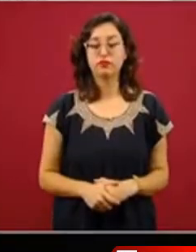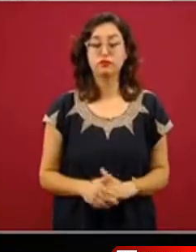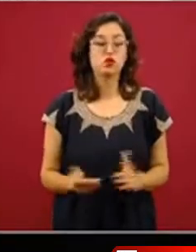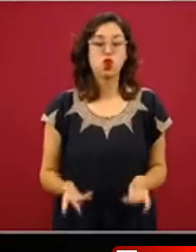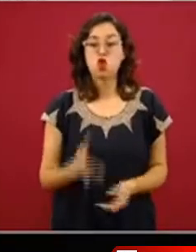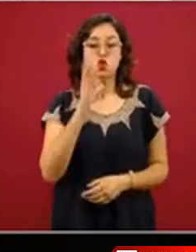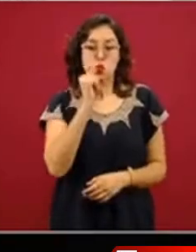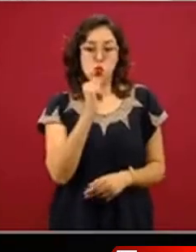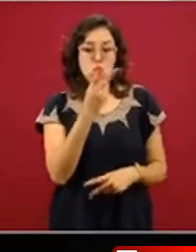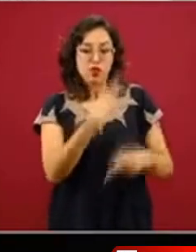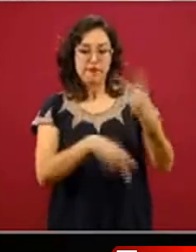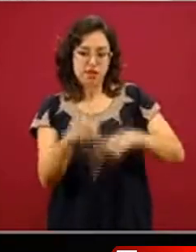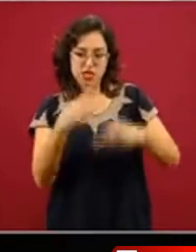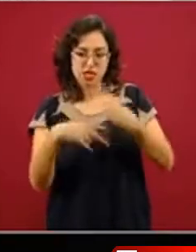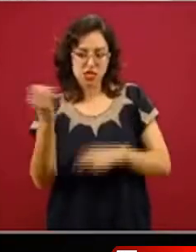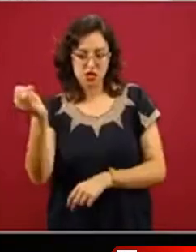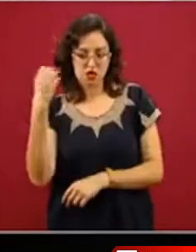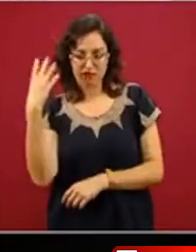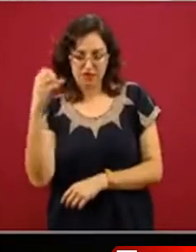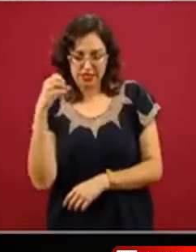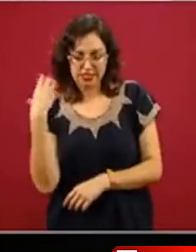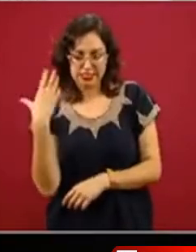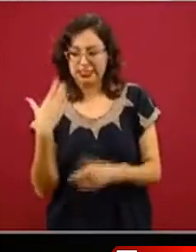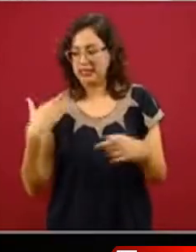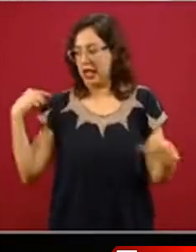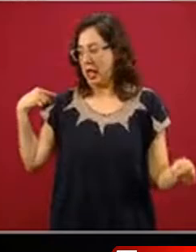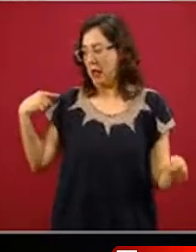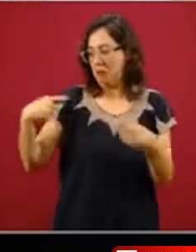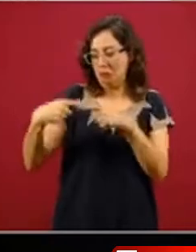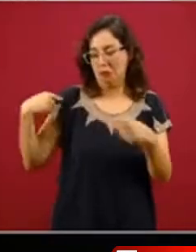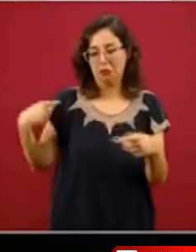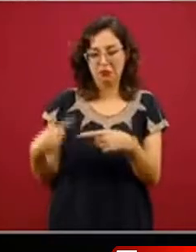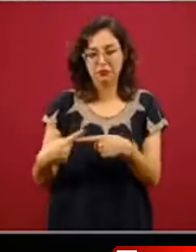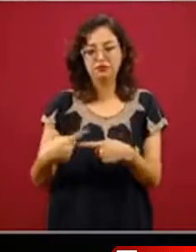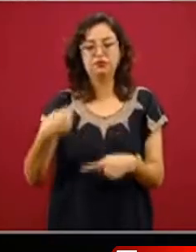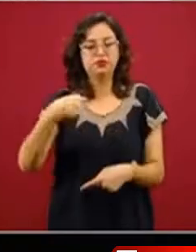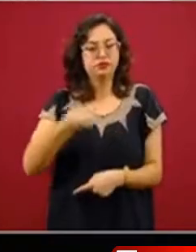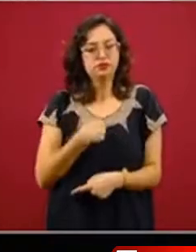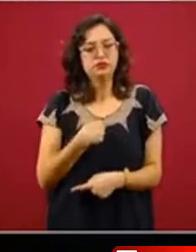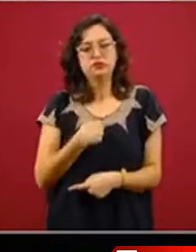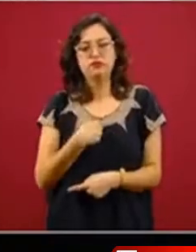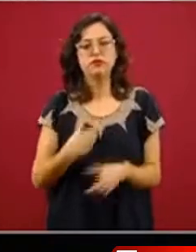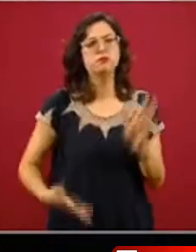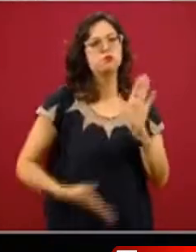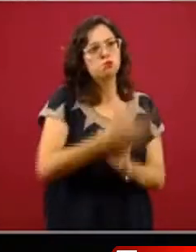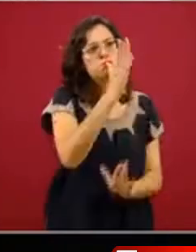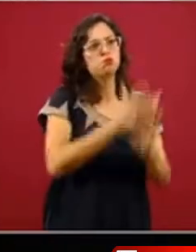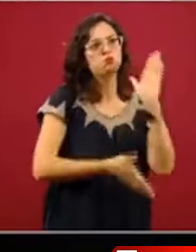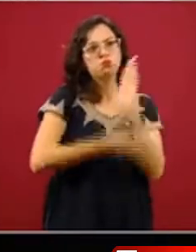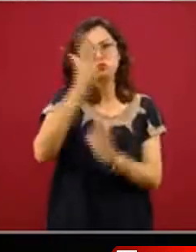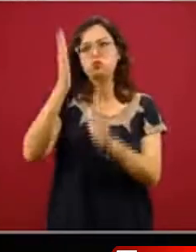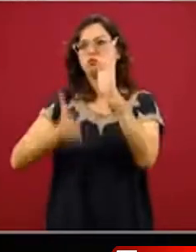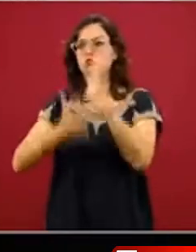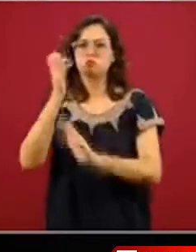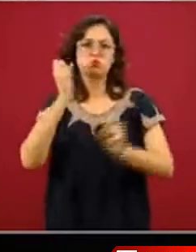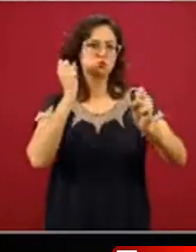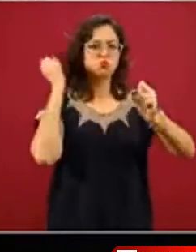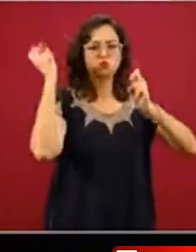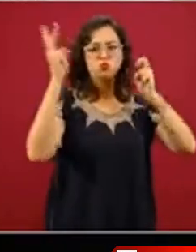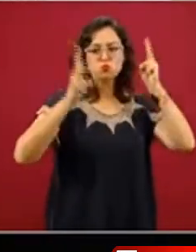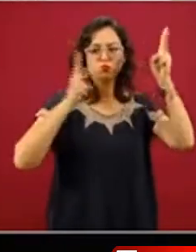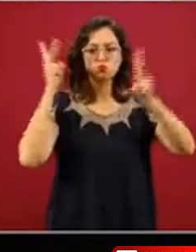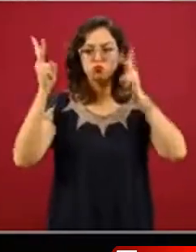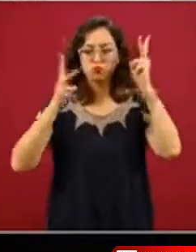conferencias, nos dimos a la tarea de visitar, hacer un trabajo de campo, tanto